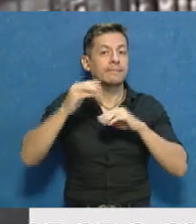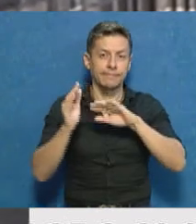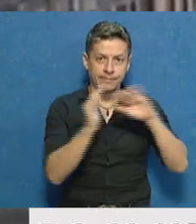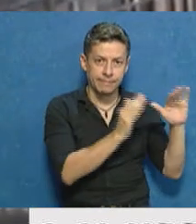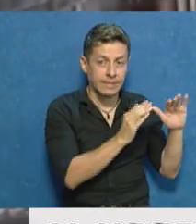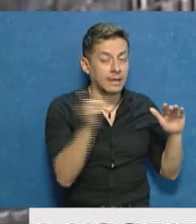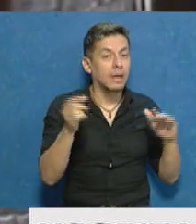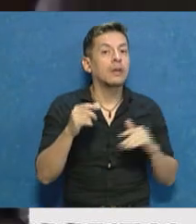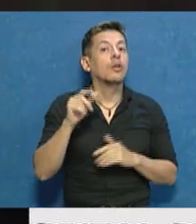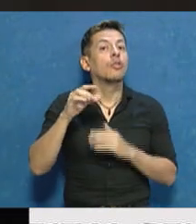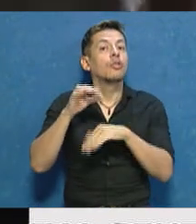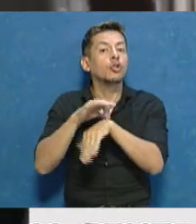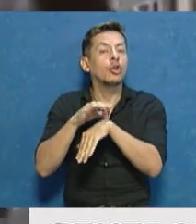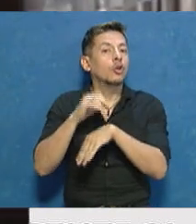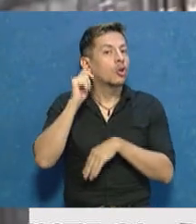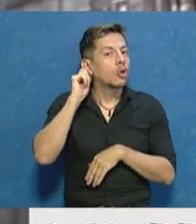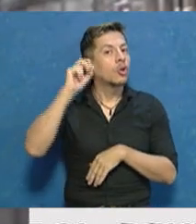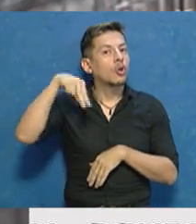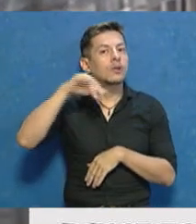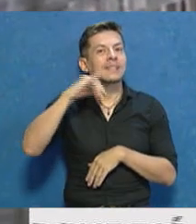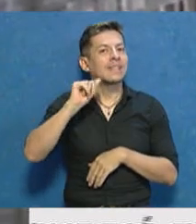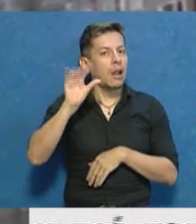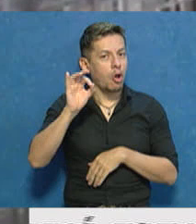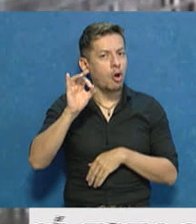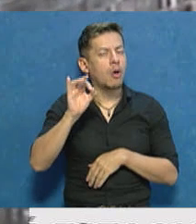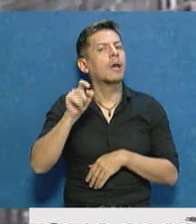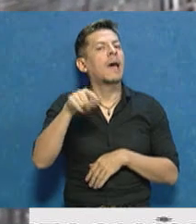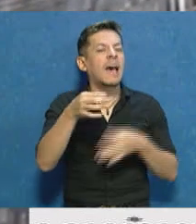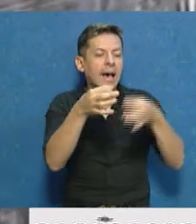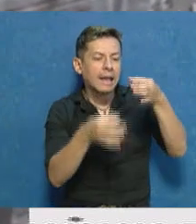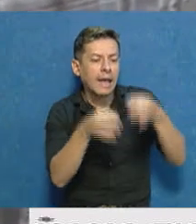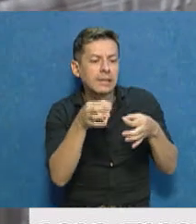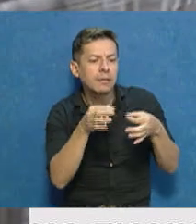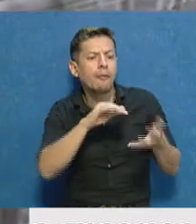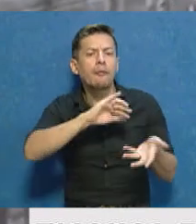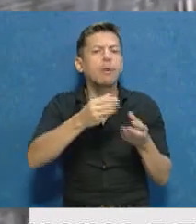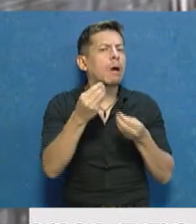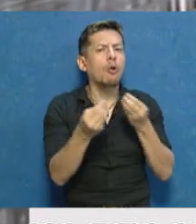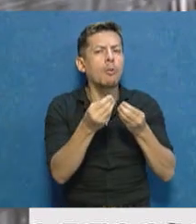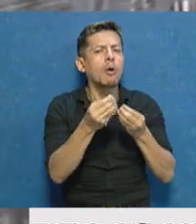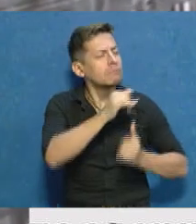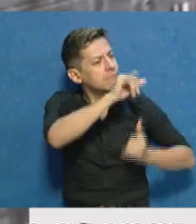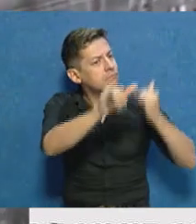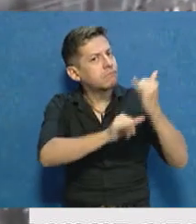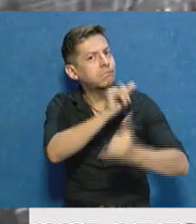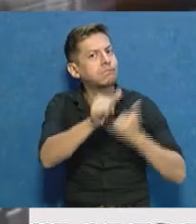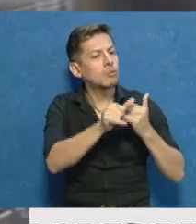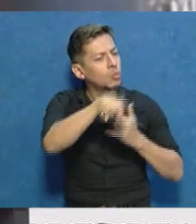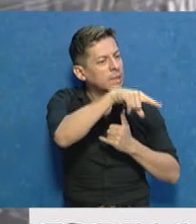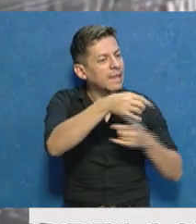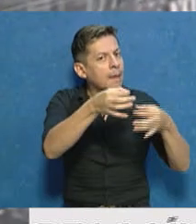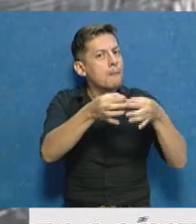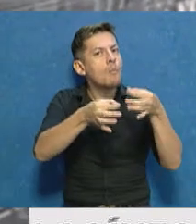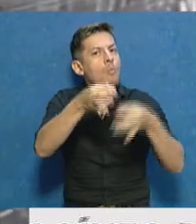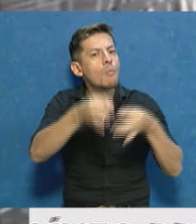Verabello, ¿qué es lo que podemos explicar de este análisis que se realiza? ¿Qué es lo que van a ver en la muestra que está